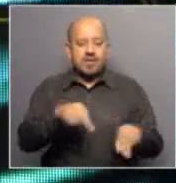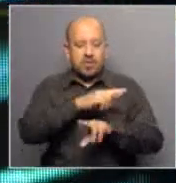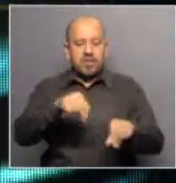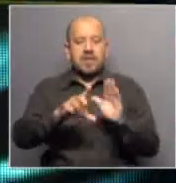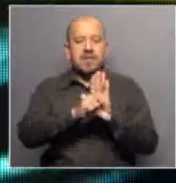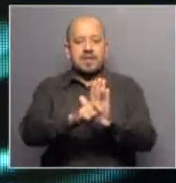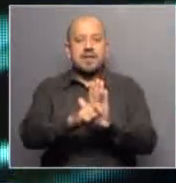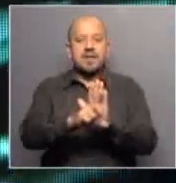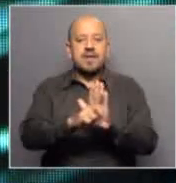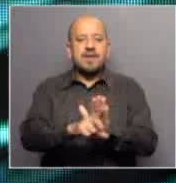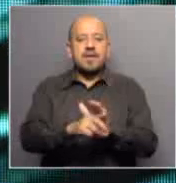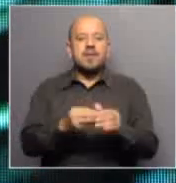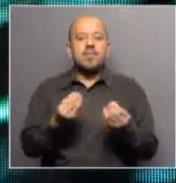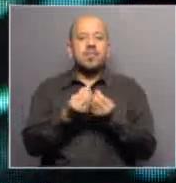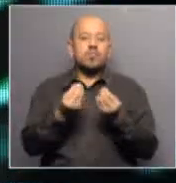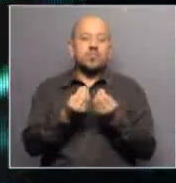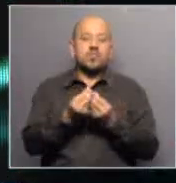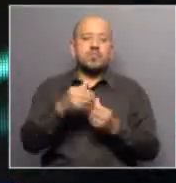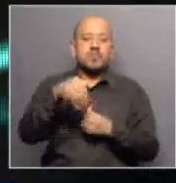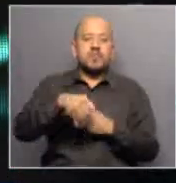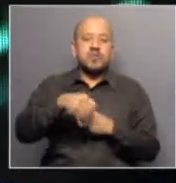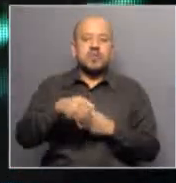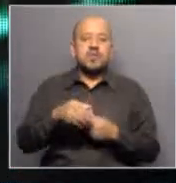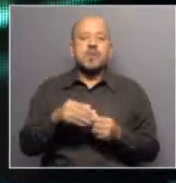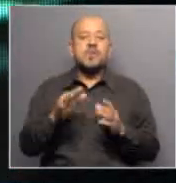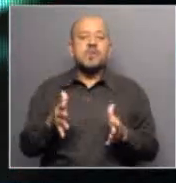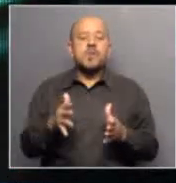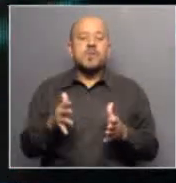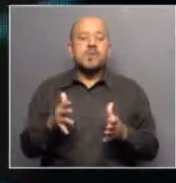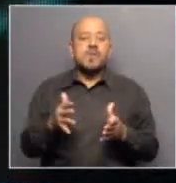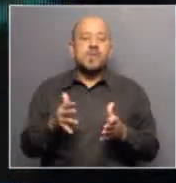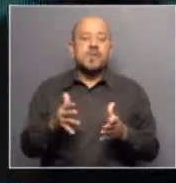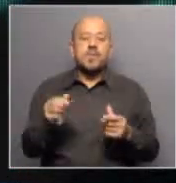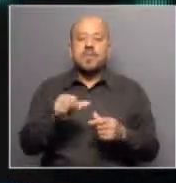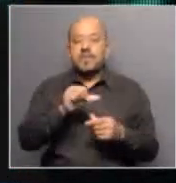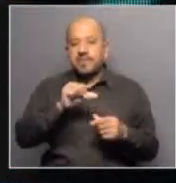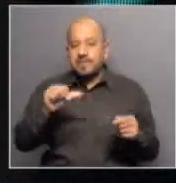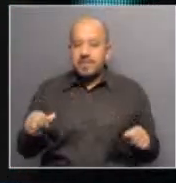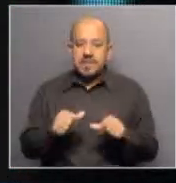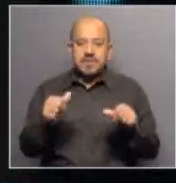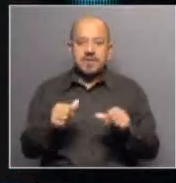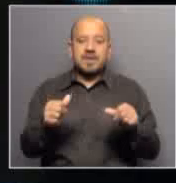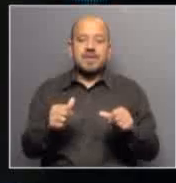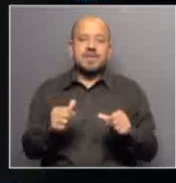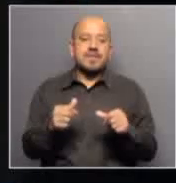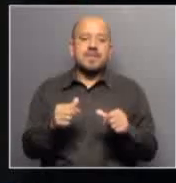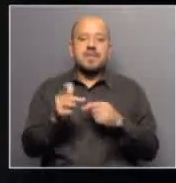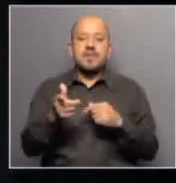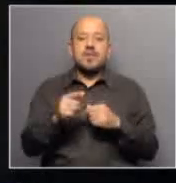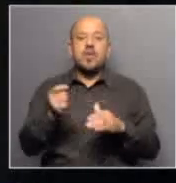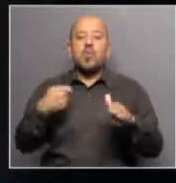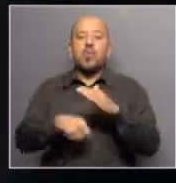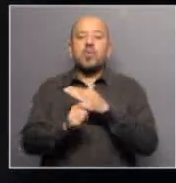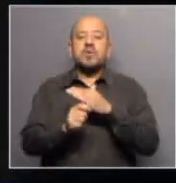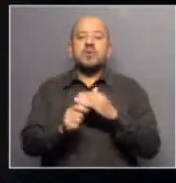porque le costaría muchos millones, se va a ganar unos cuantos juicios